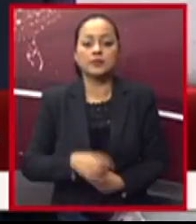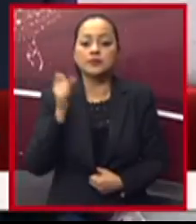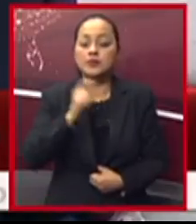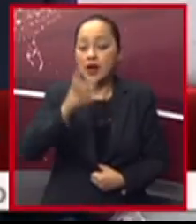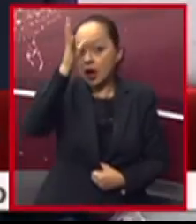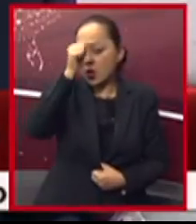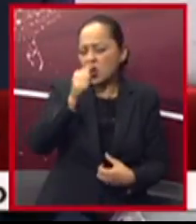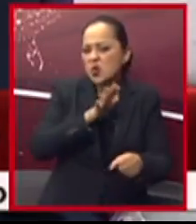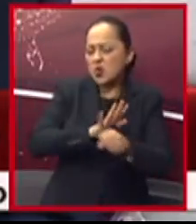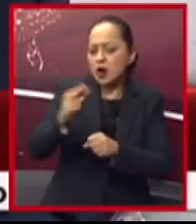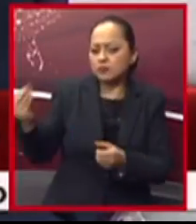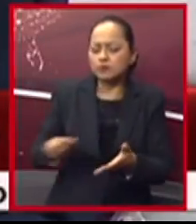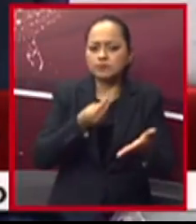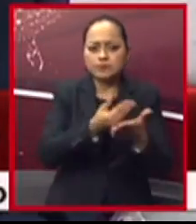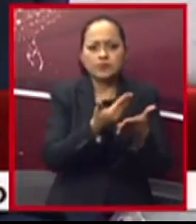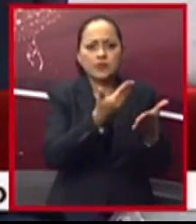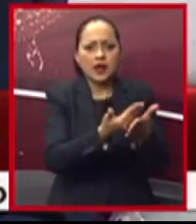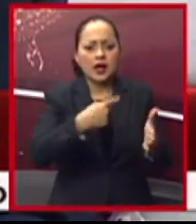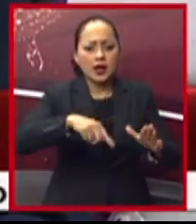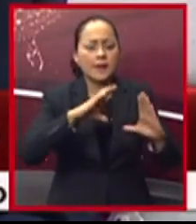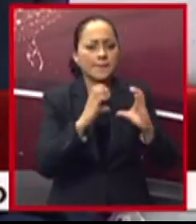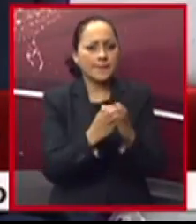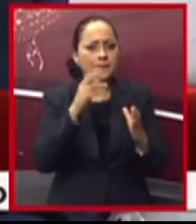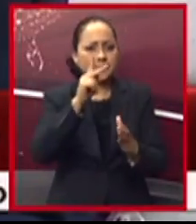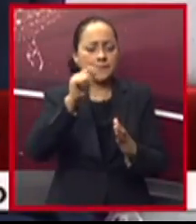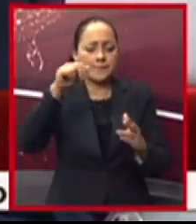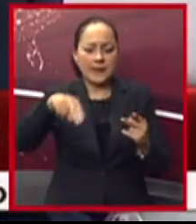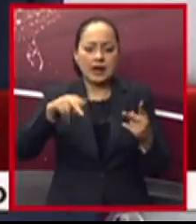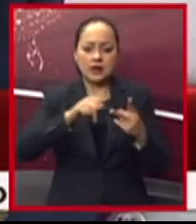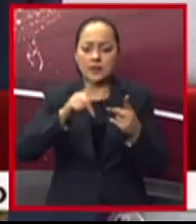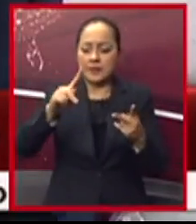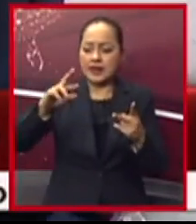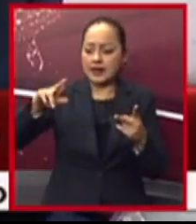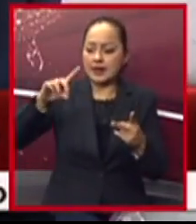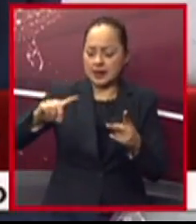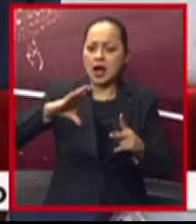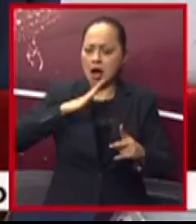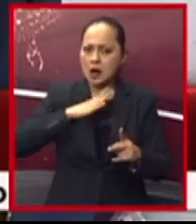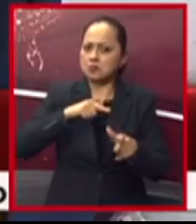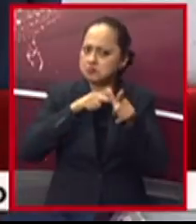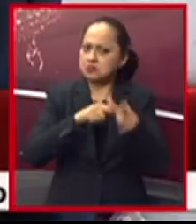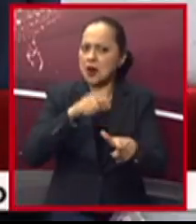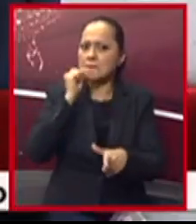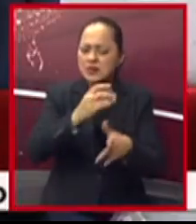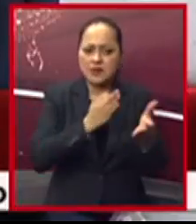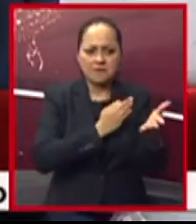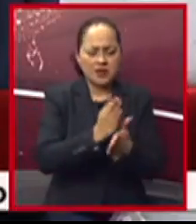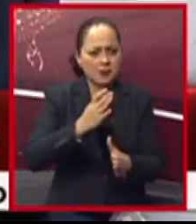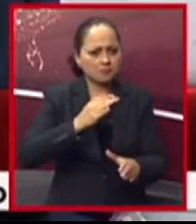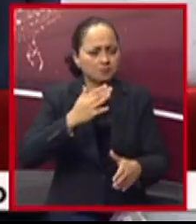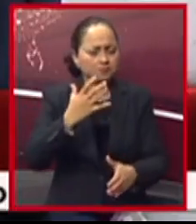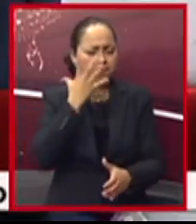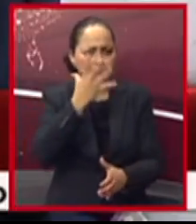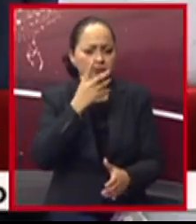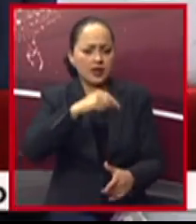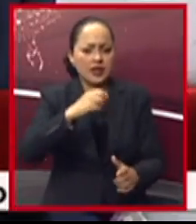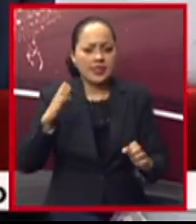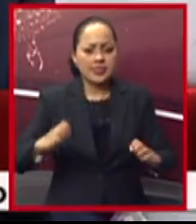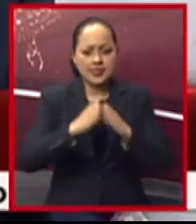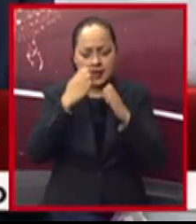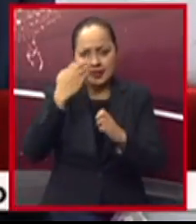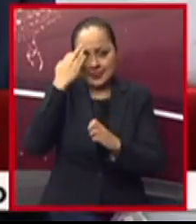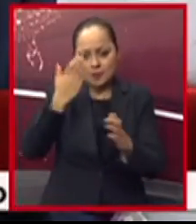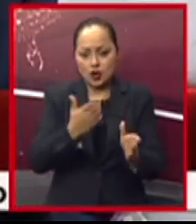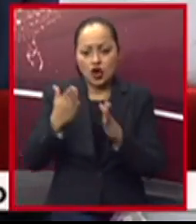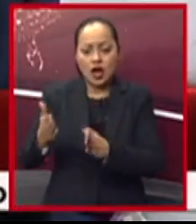acuerdo es poner en marcha. El PAN y el PRD han sostenido su posición de que el periodo extraordinario sea